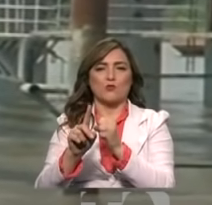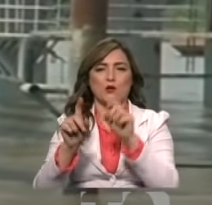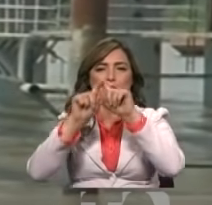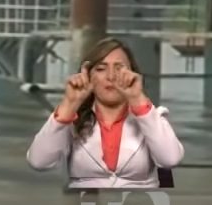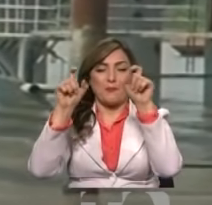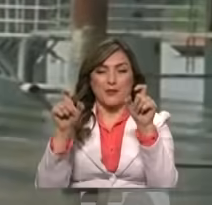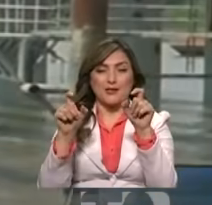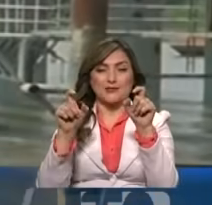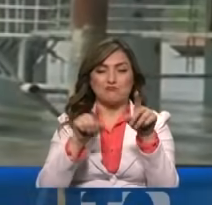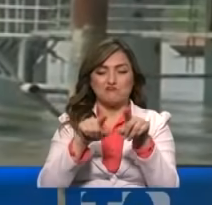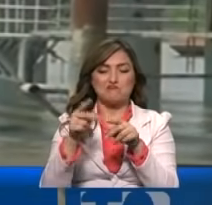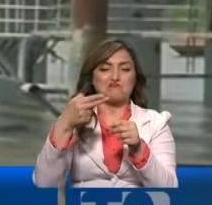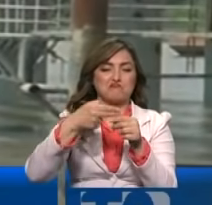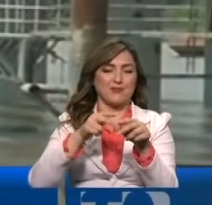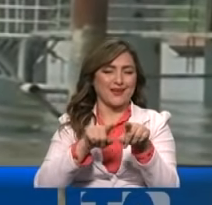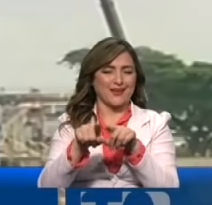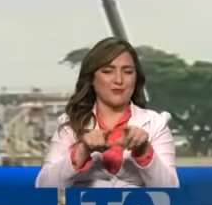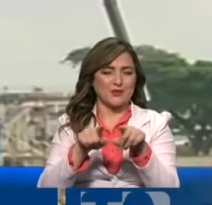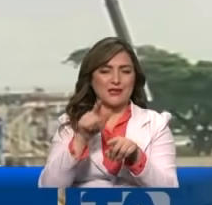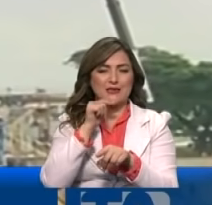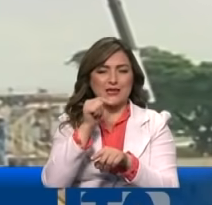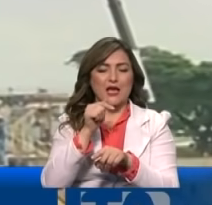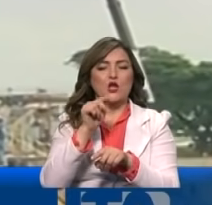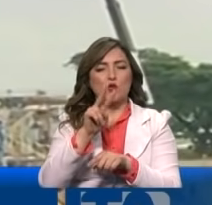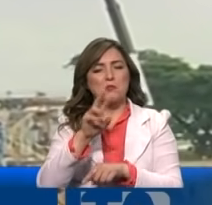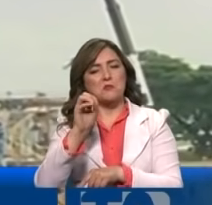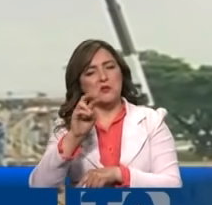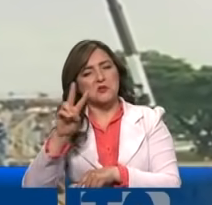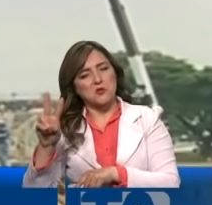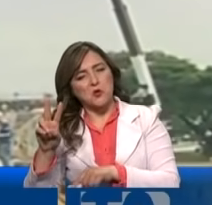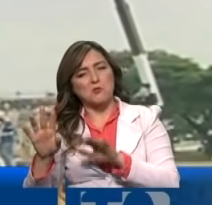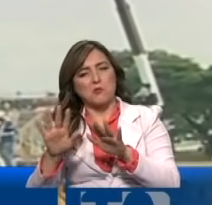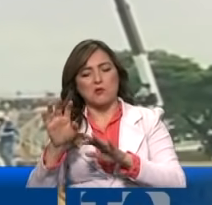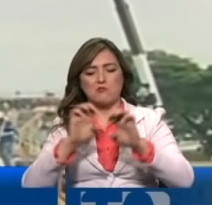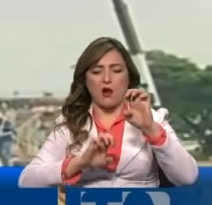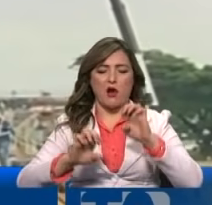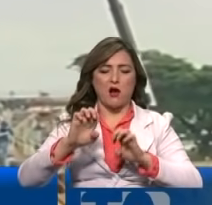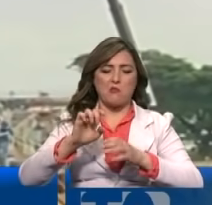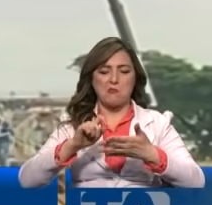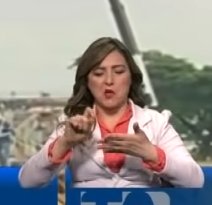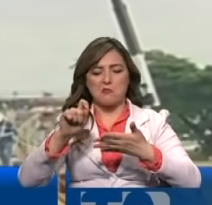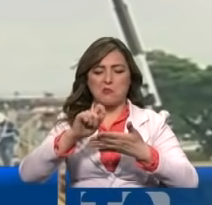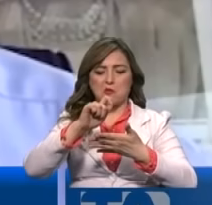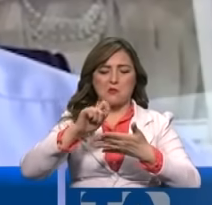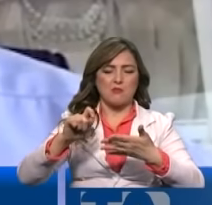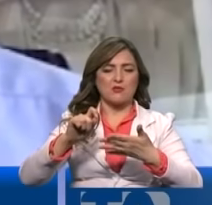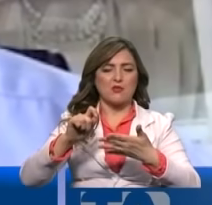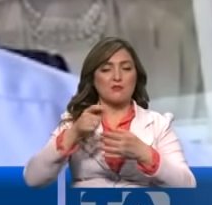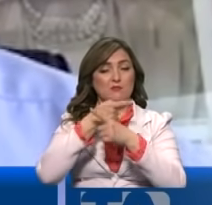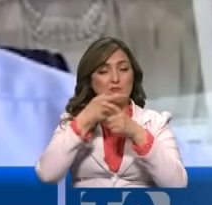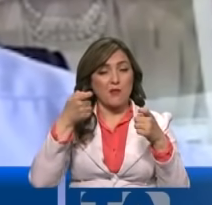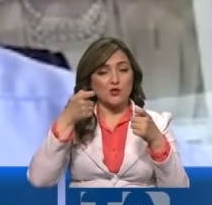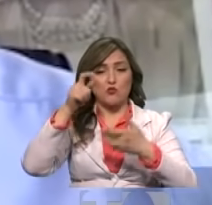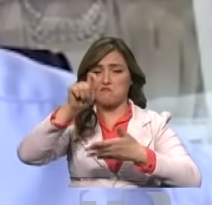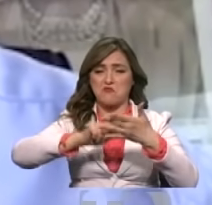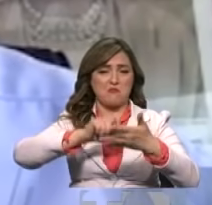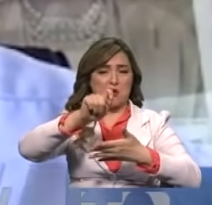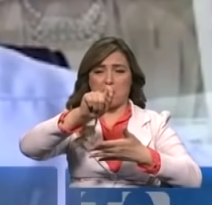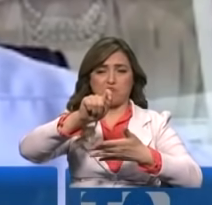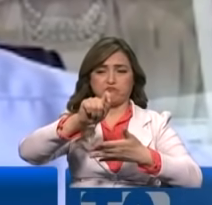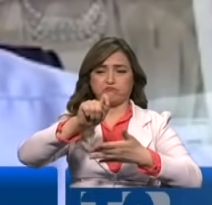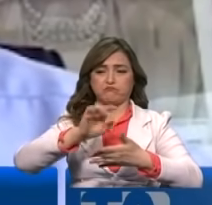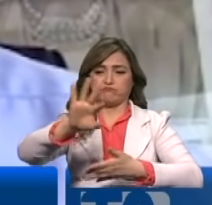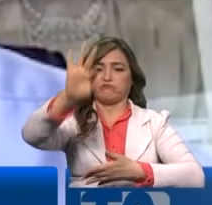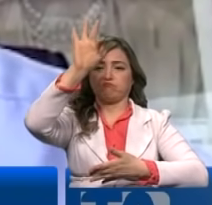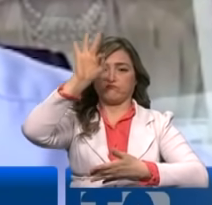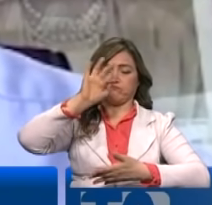durante 2022 y a más tardar en marzo de 2023 esperan firmar el contrato. Desde luego también debemos